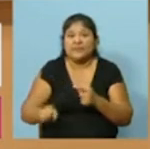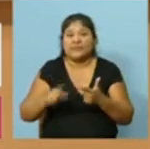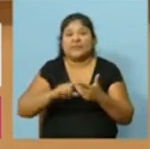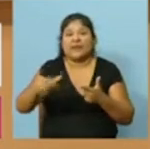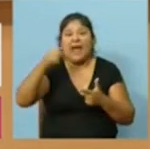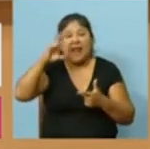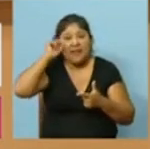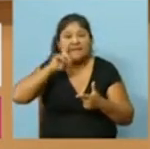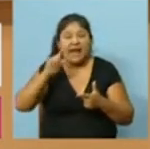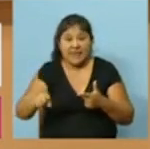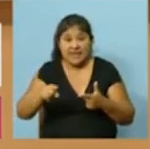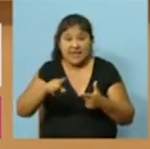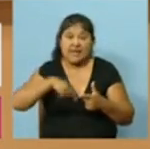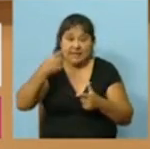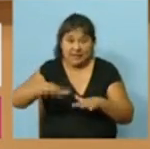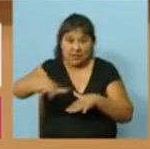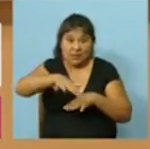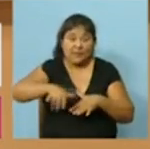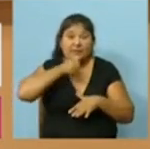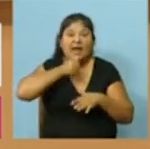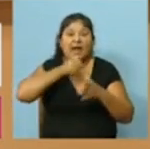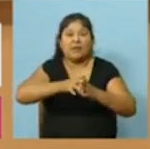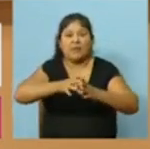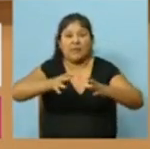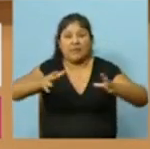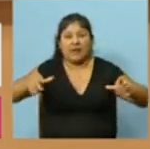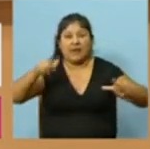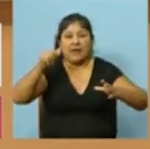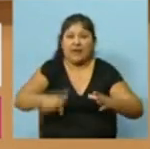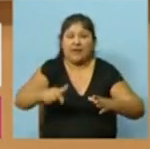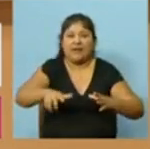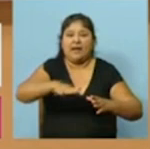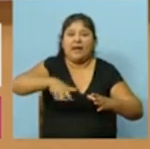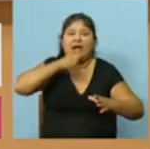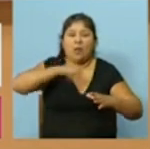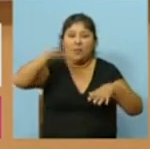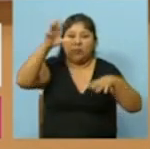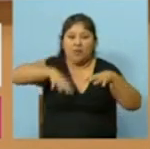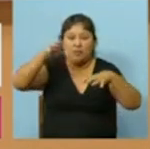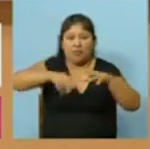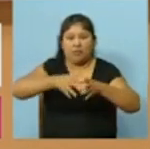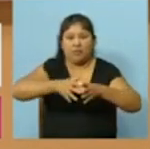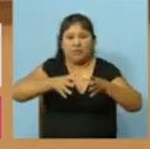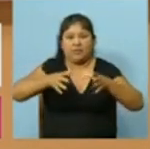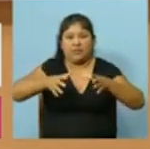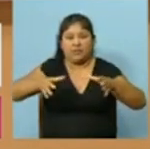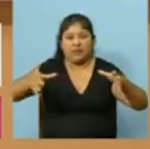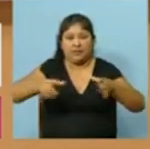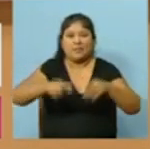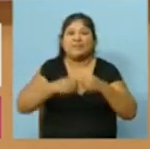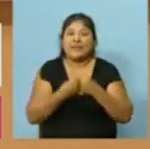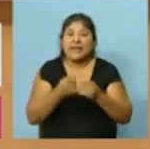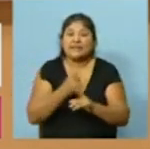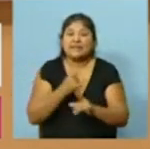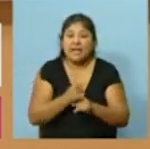sido básicamente la red de alvarado que ha sido saturado por el agua tiene mucha caída es un lugar que suele juntar mucha